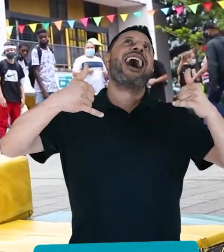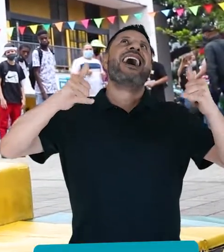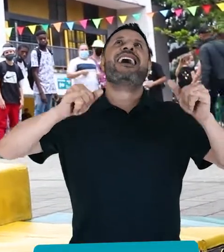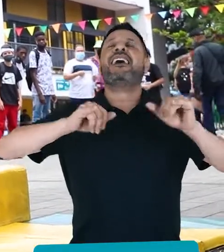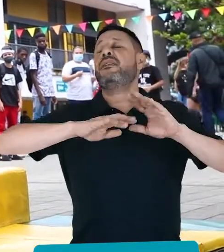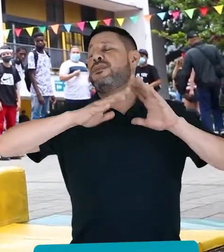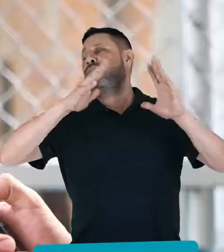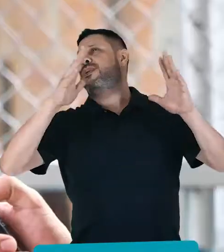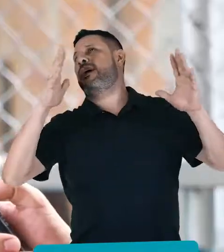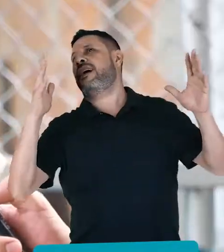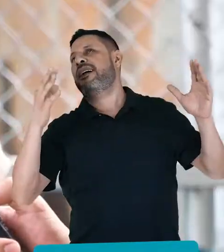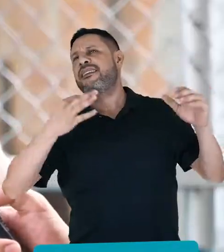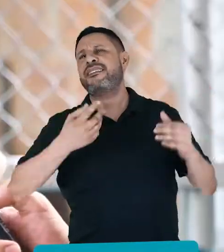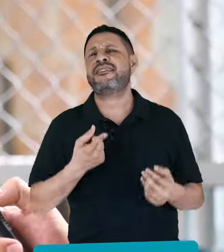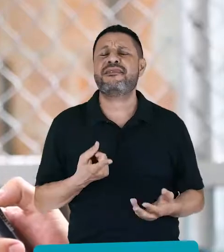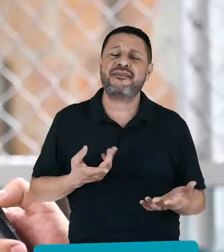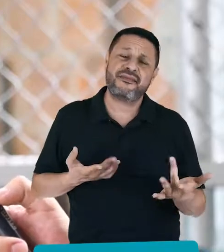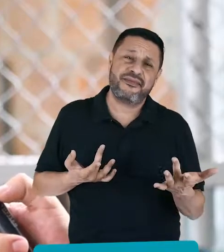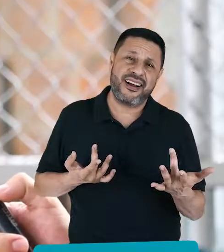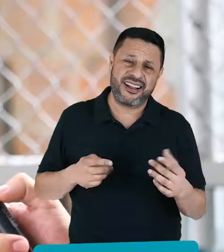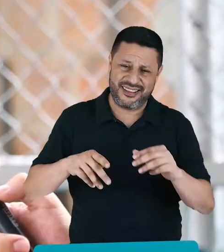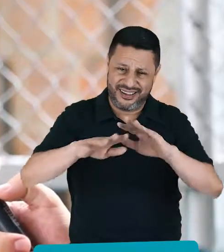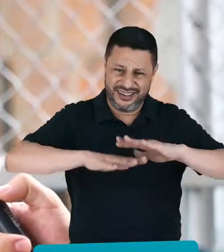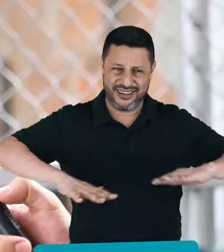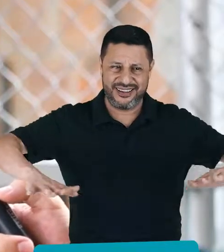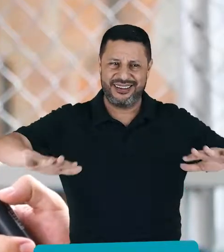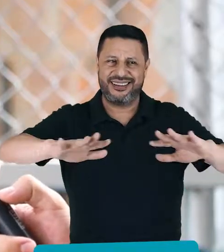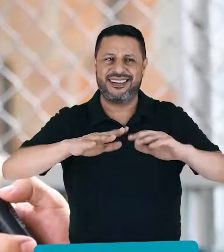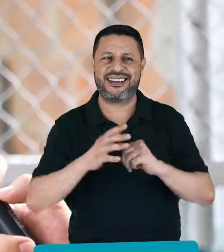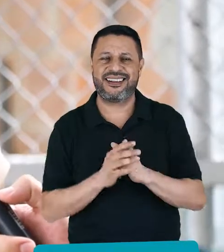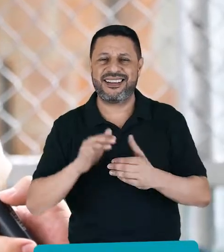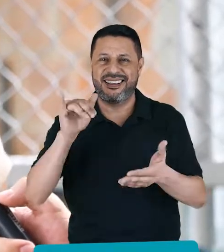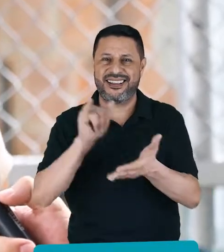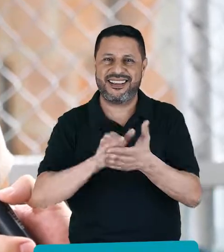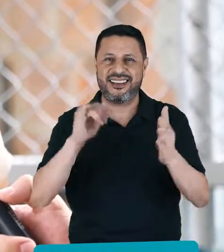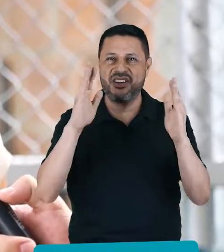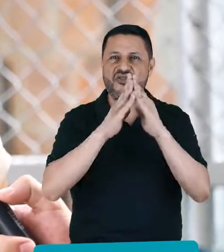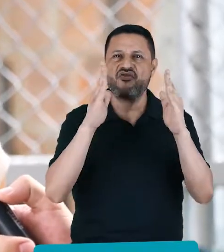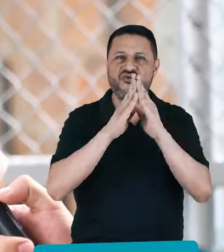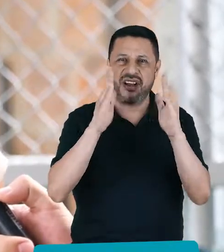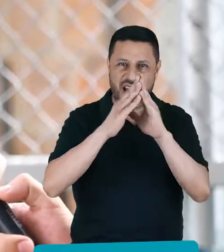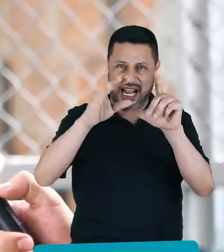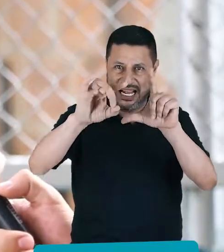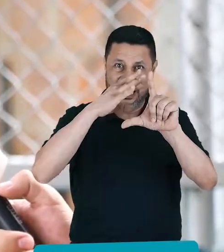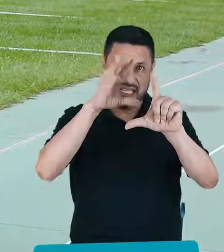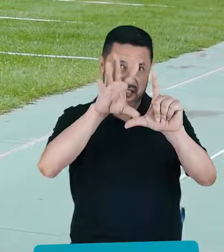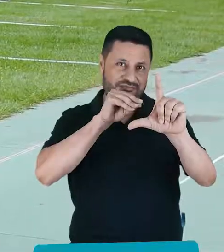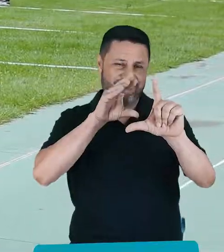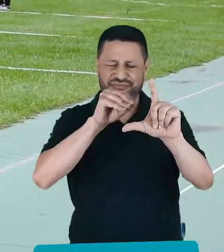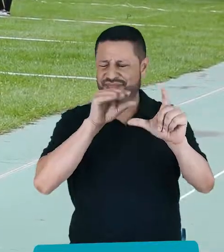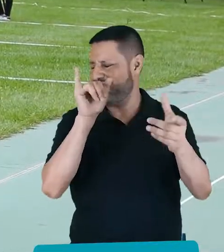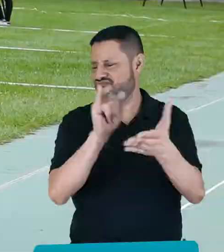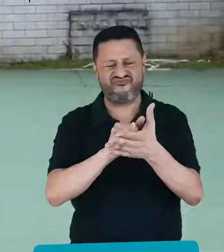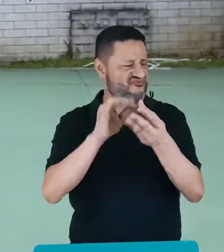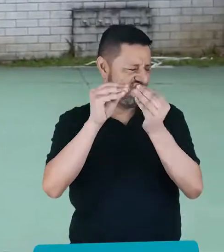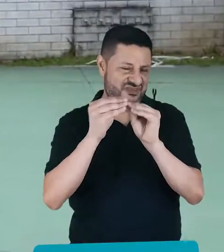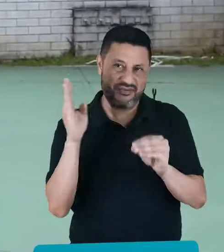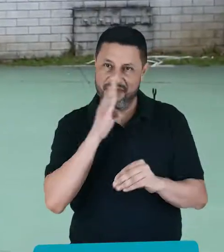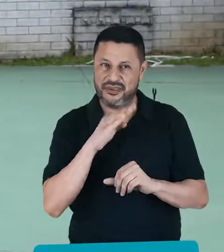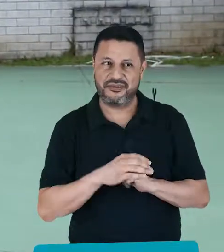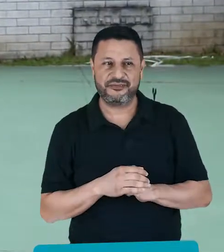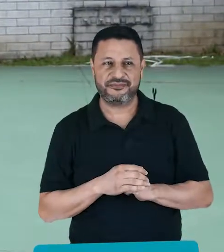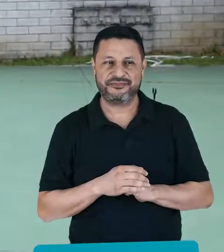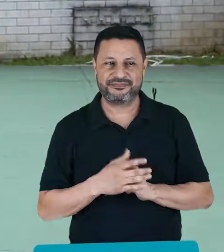felicidad enorme porque la verdad ya nos hacía falta como estos espacios. Al igual uno en casa trata de hacer lo que puede, pero no es